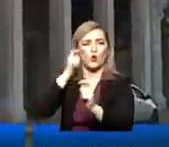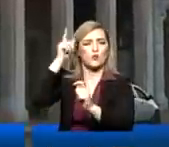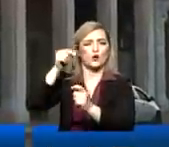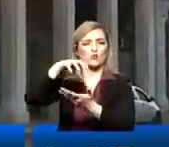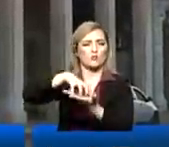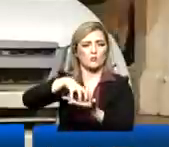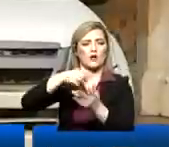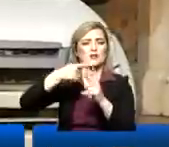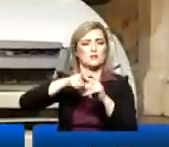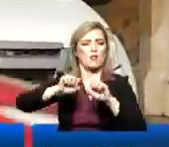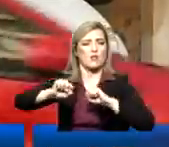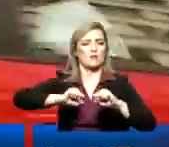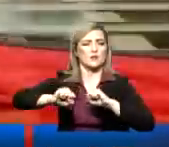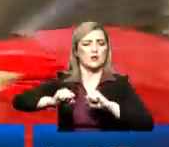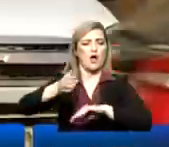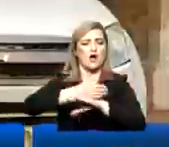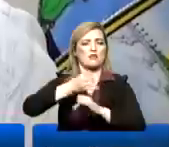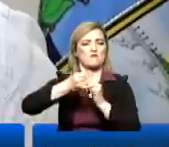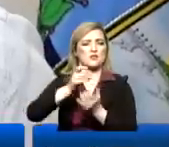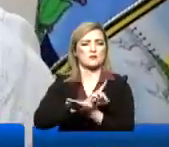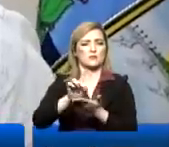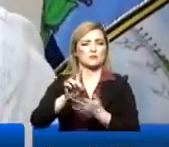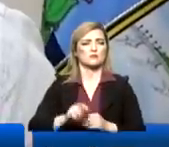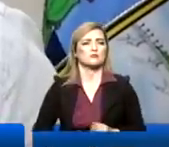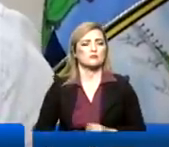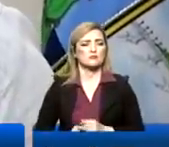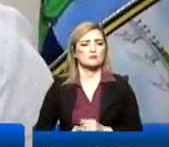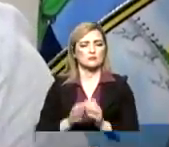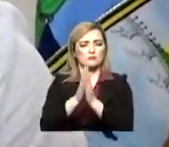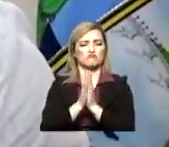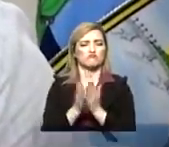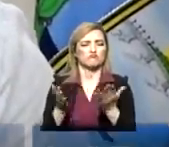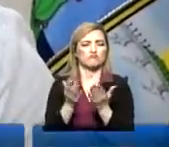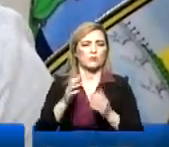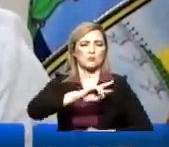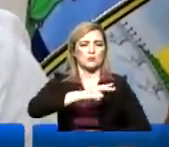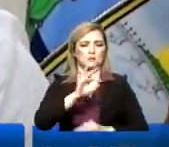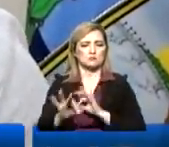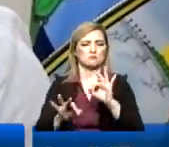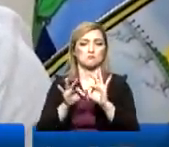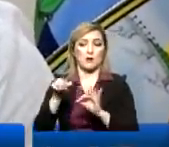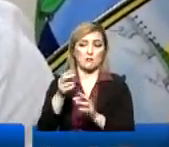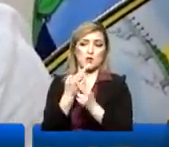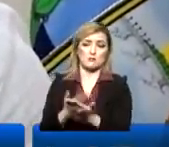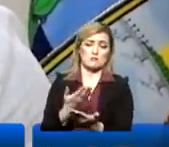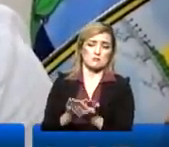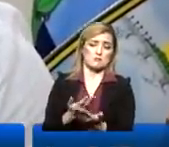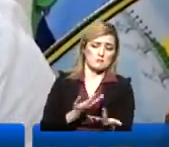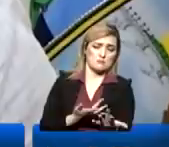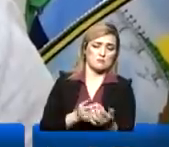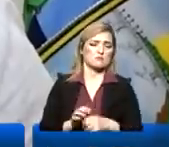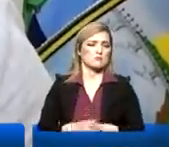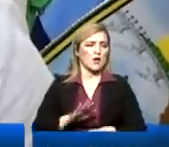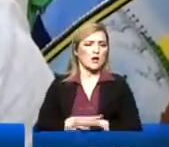provincial para el inicio del trámite antes del fin de semana. Se presenta el pedido ante la viceprefecta y esperamos que ella nos dé respuesta inmediata para cuando